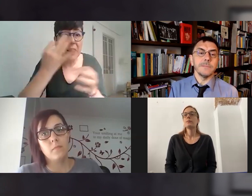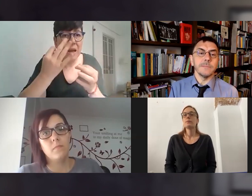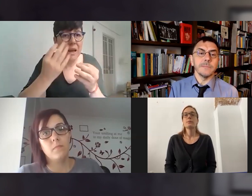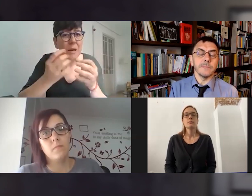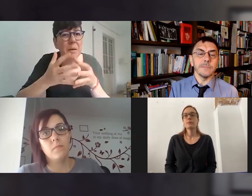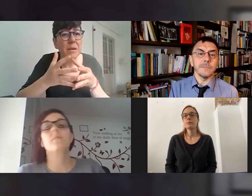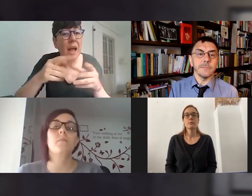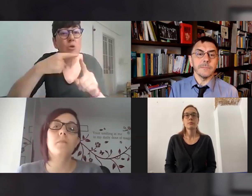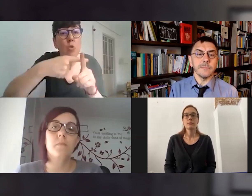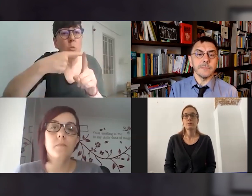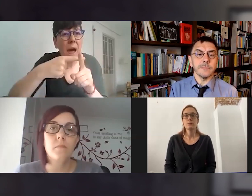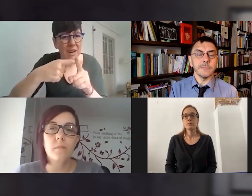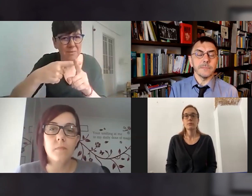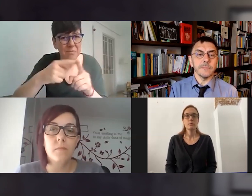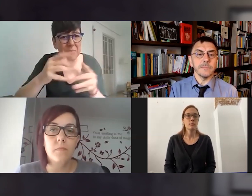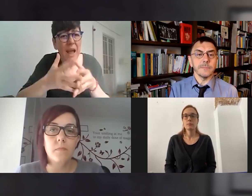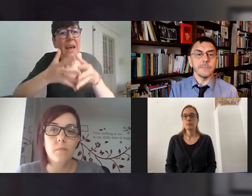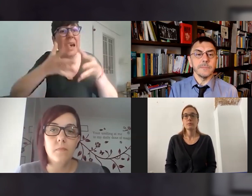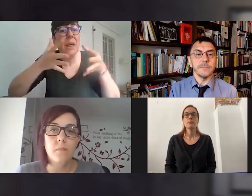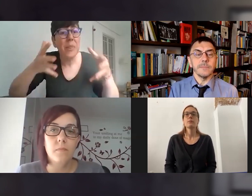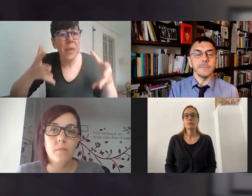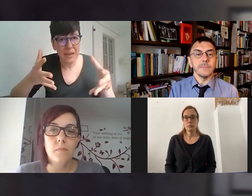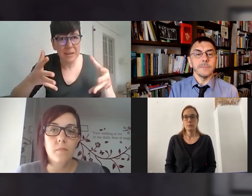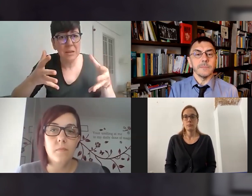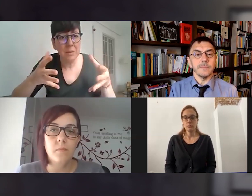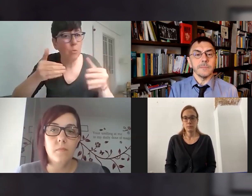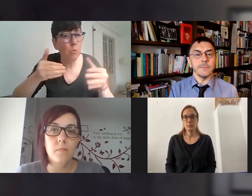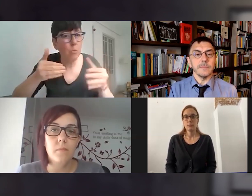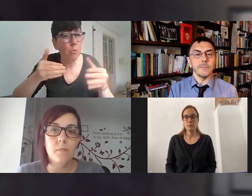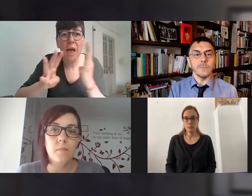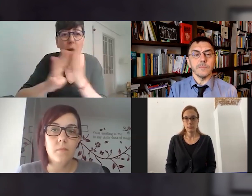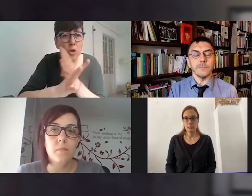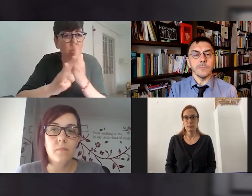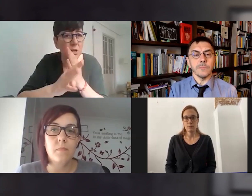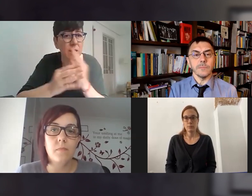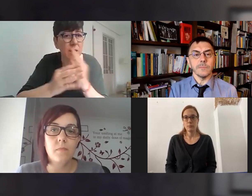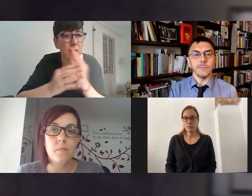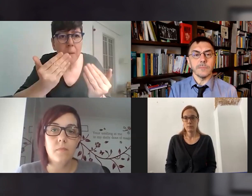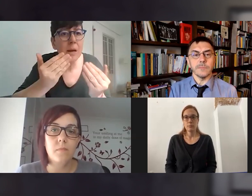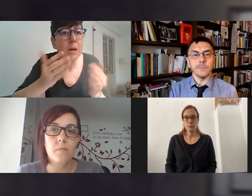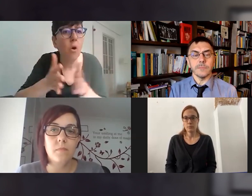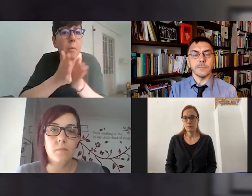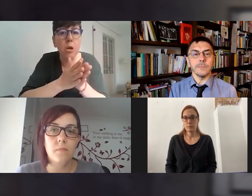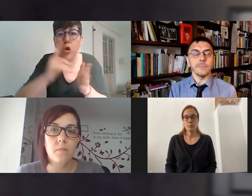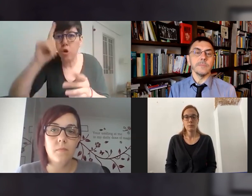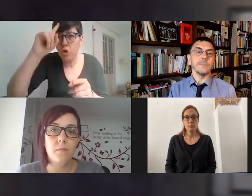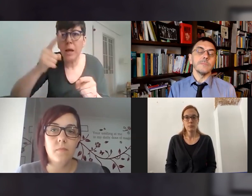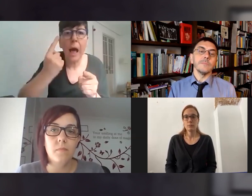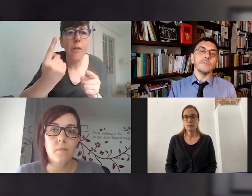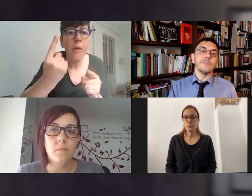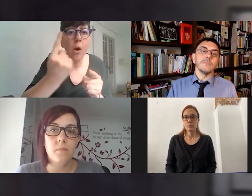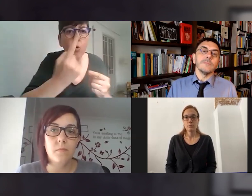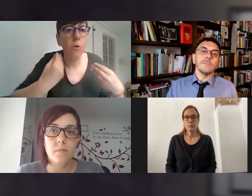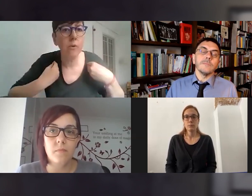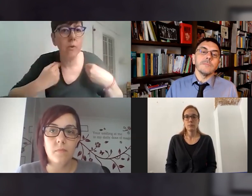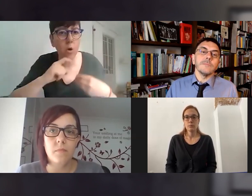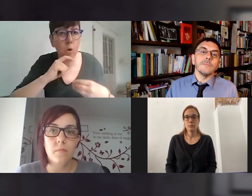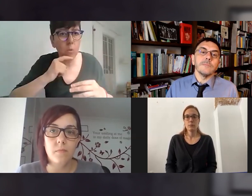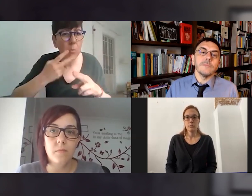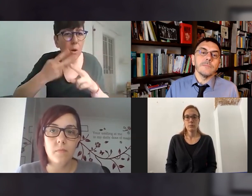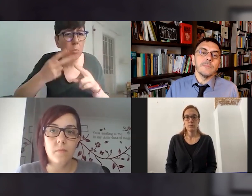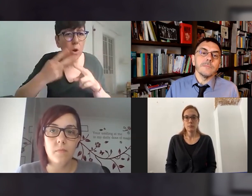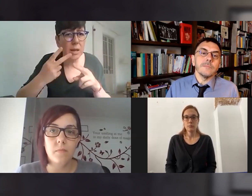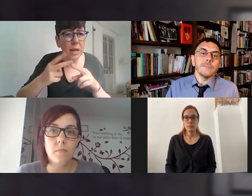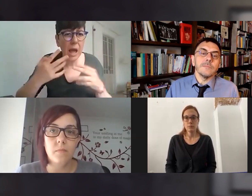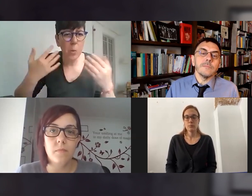lo tenemos claro. Lo que tenemos que hacer es trabajar e ir sumando e ir creciendo. Es muy importante el tema de